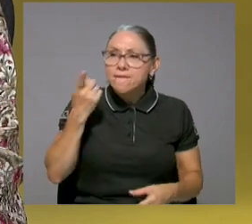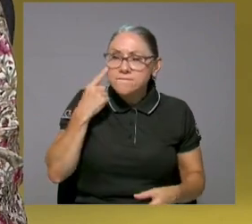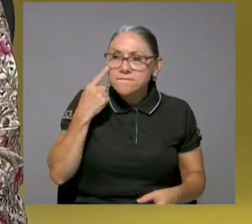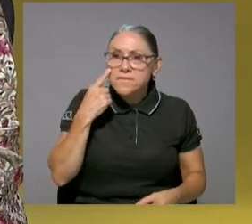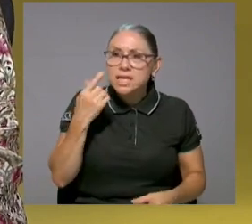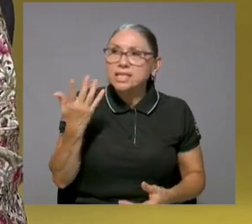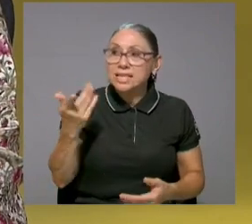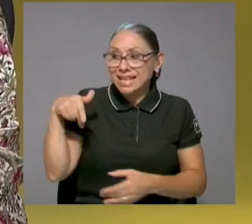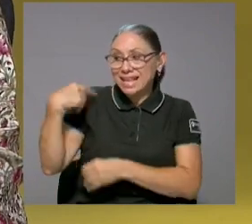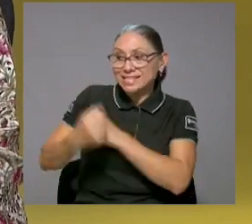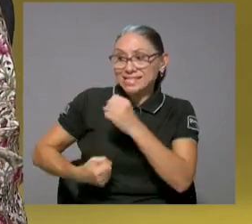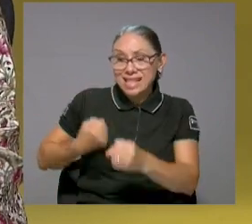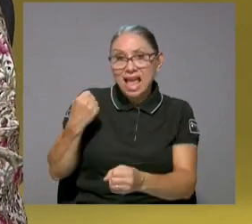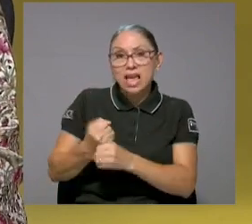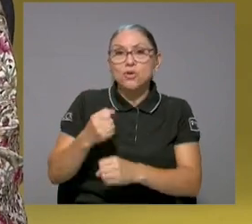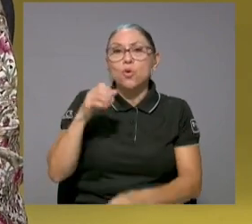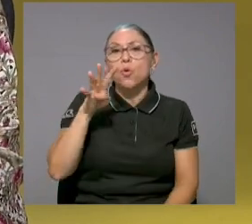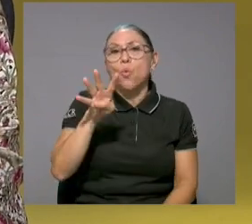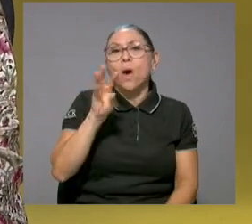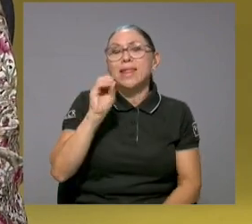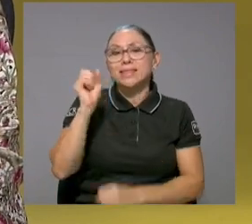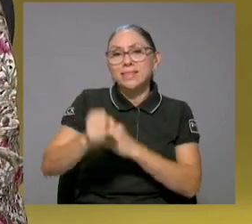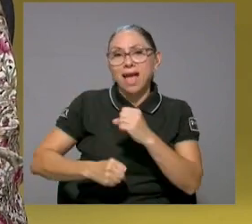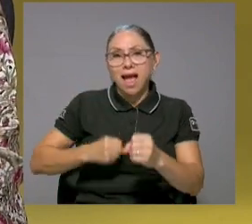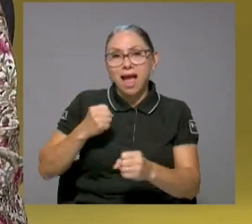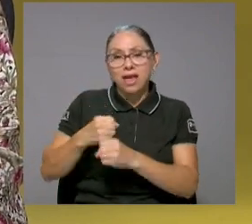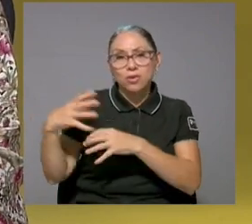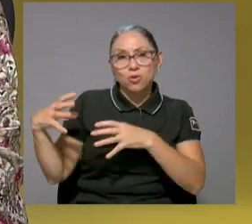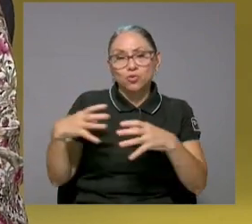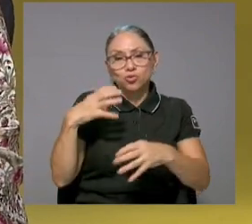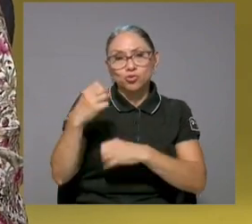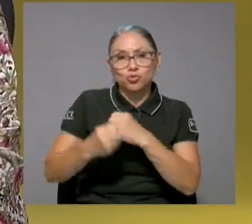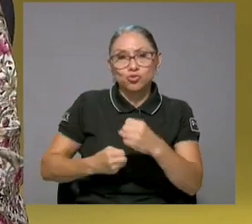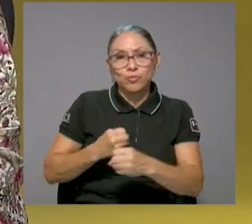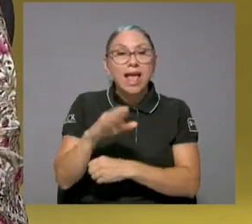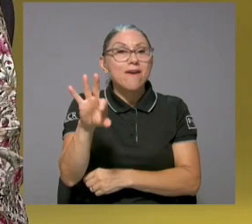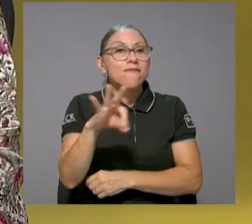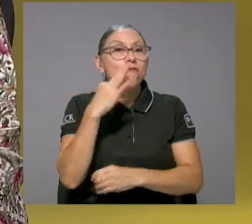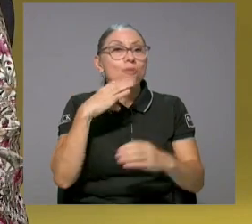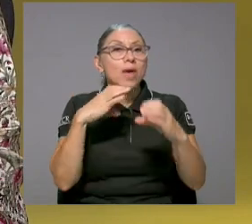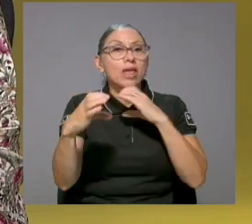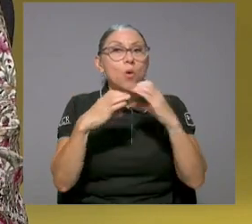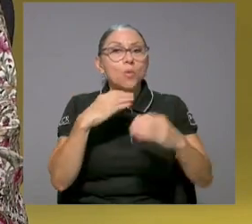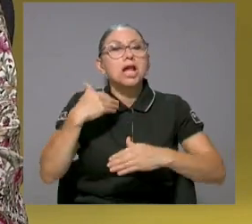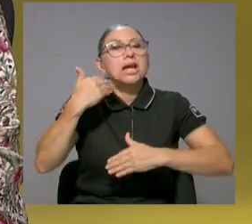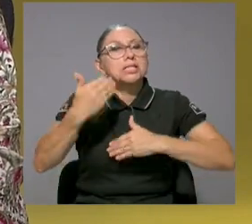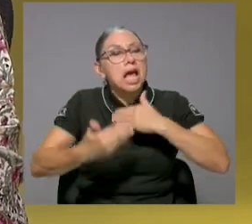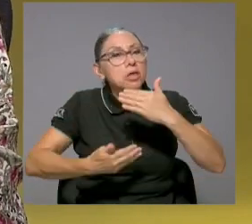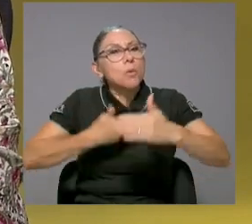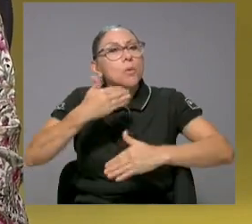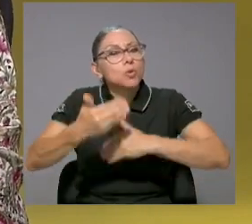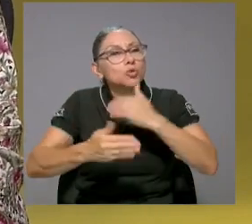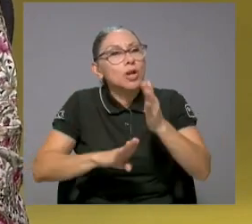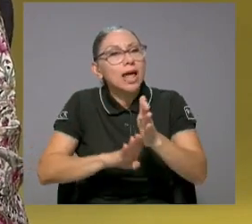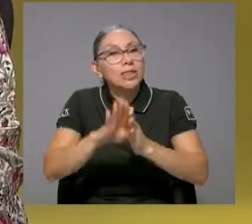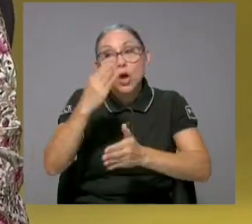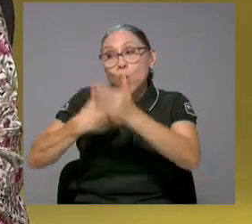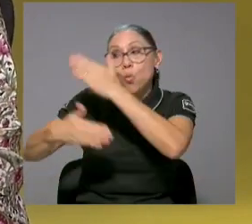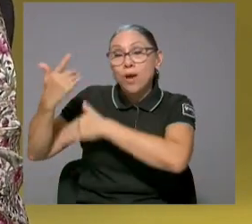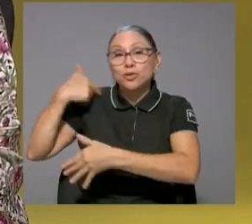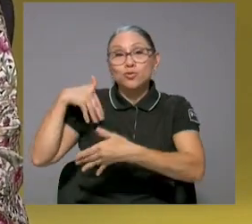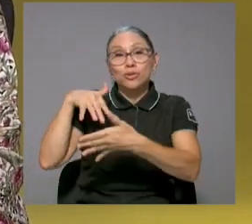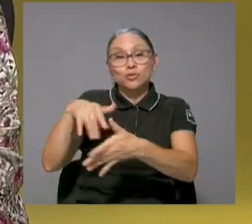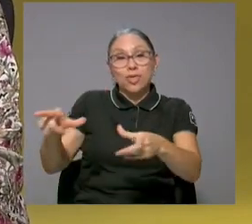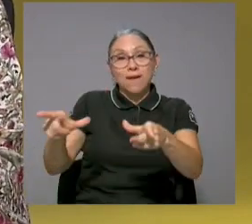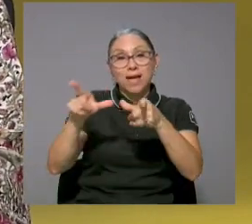le decía, este año cumplimos 40 años. La forma de comunicarse ha ido evolucionando. Cuando yo estudiaba la